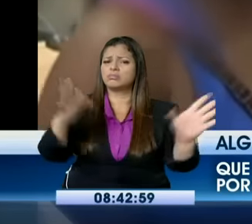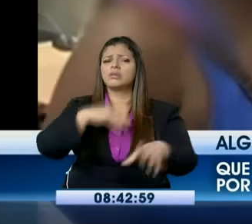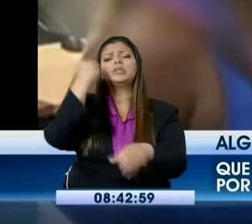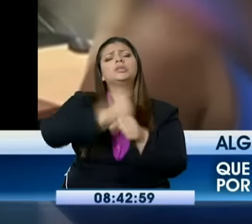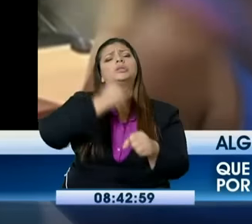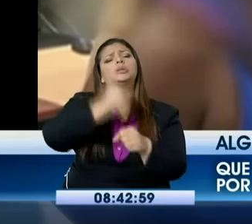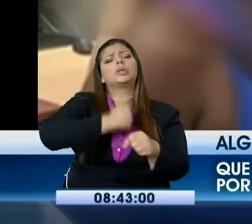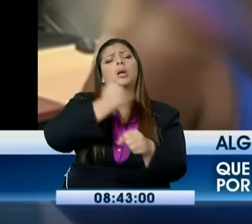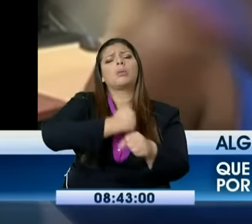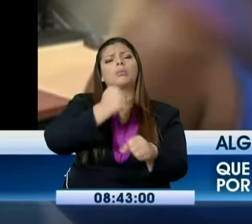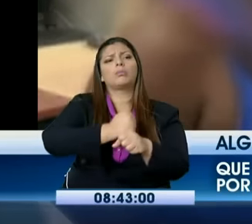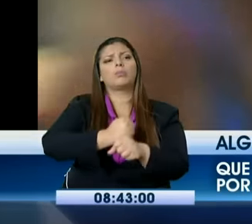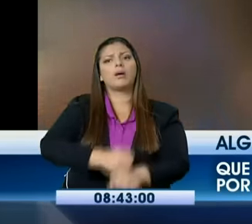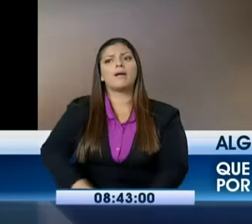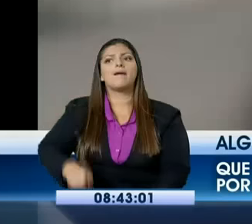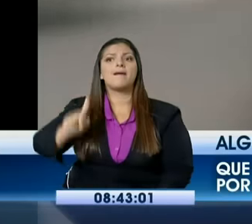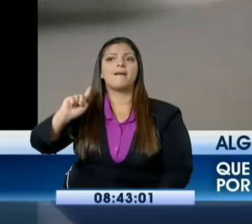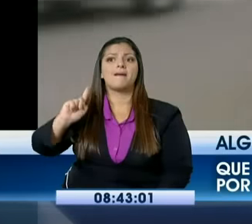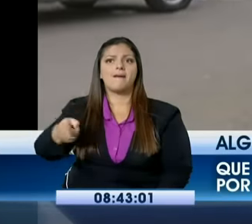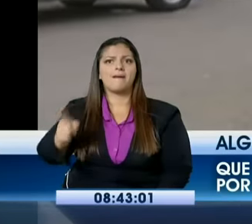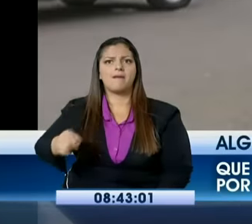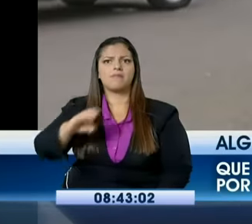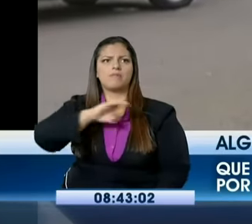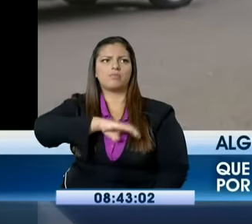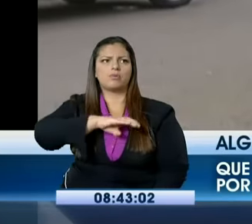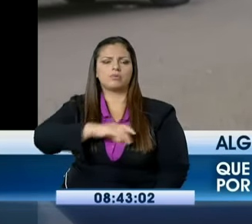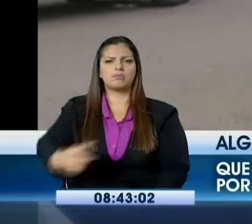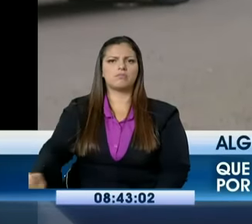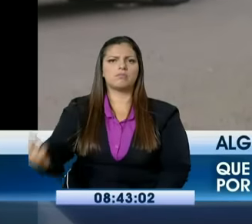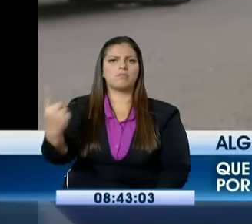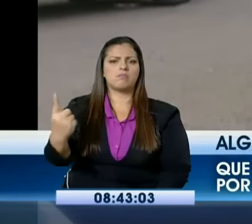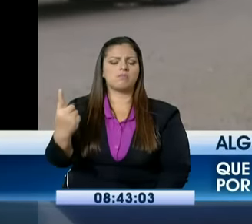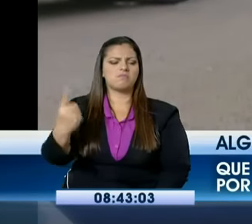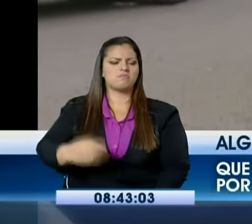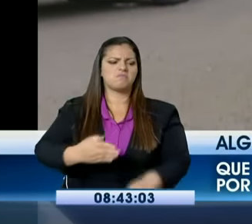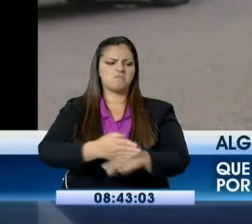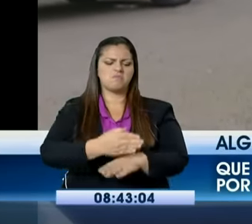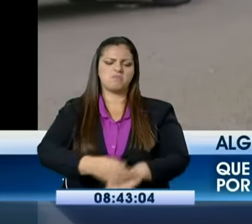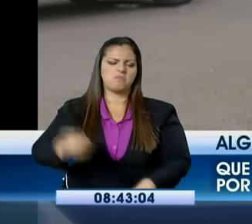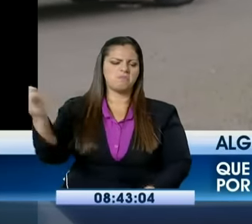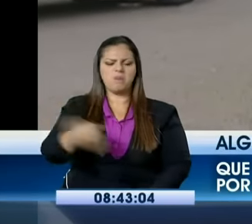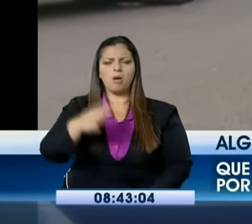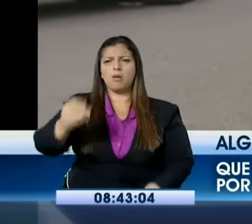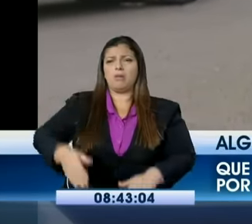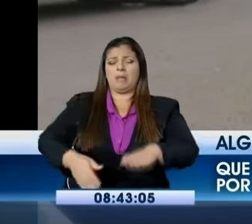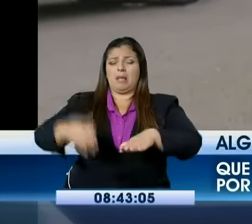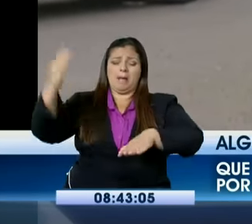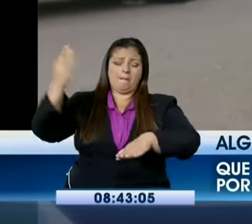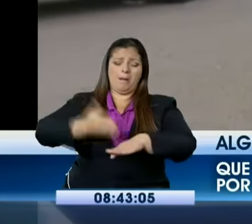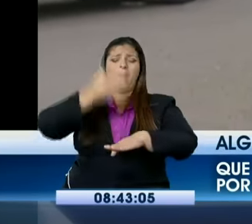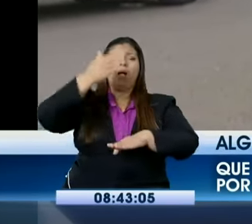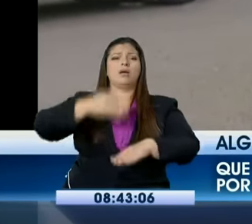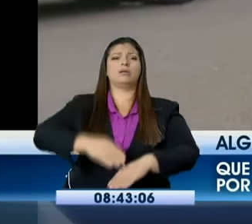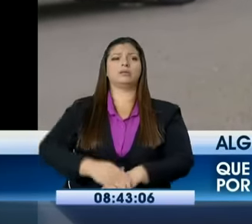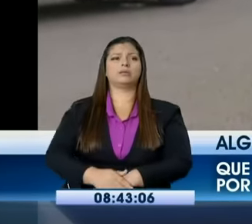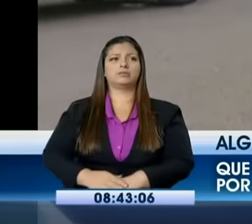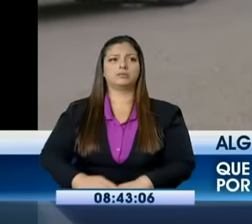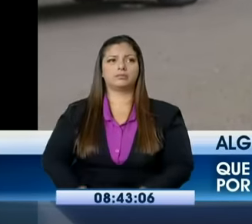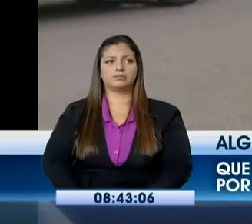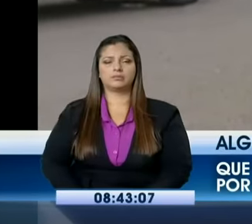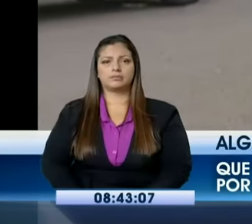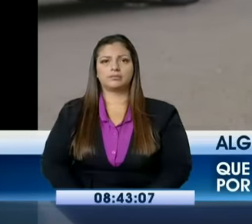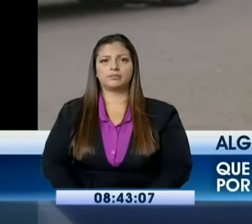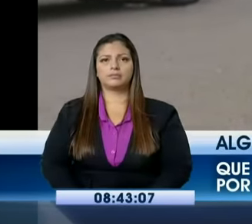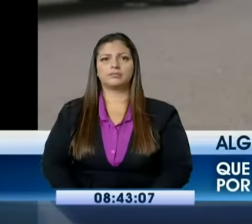cuchillo que él cargaba trabajando. Tenemos una entrevista pautada con el capitán Ceballos, quien a última hora nos manifestó que dará entrevistas en los